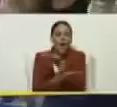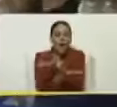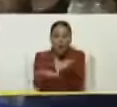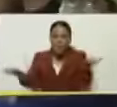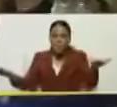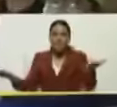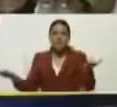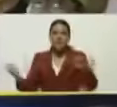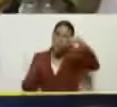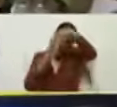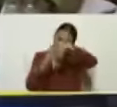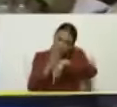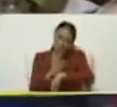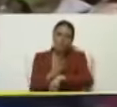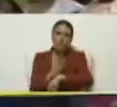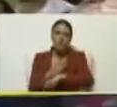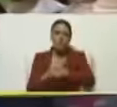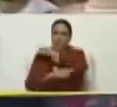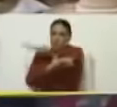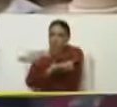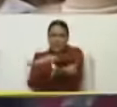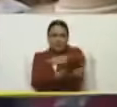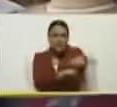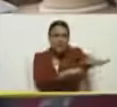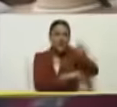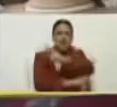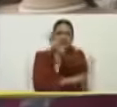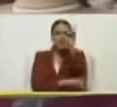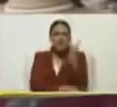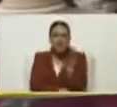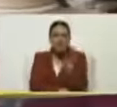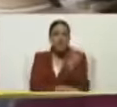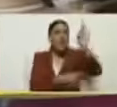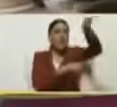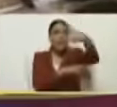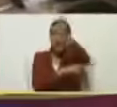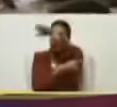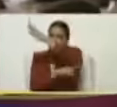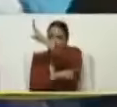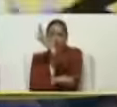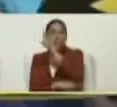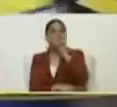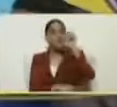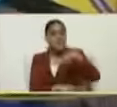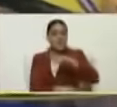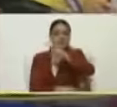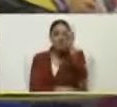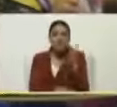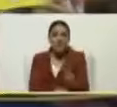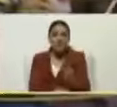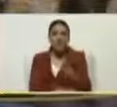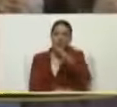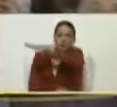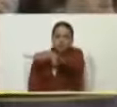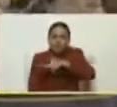profundas, del llano venezolano, de los Andes venezolanos, del occidente del país,